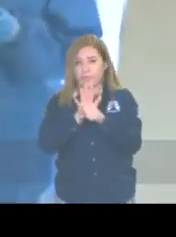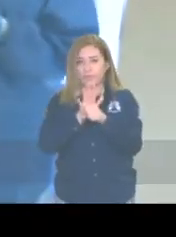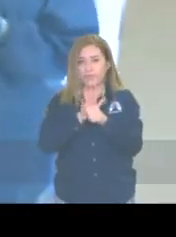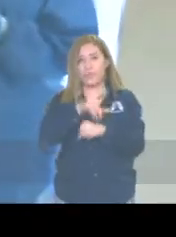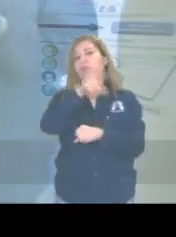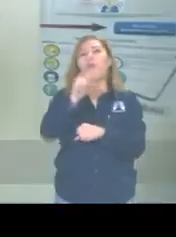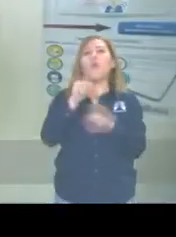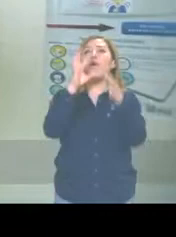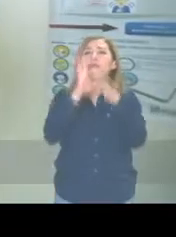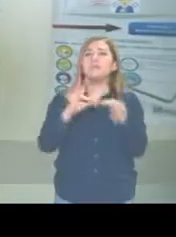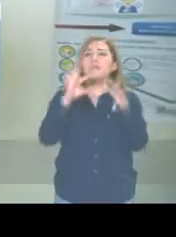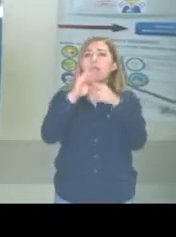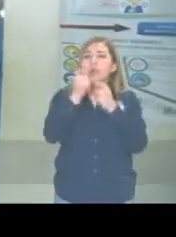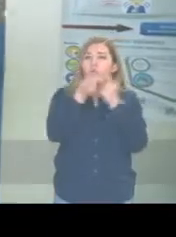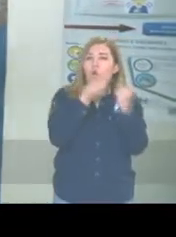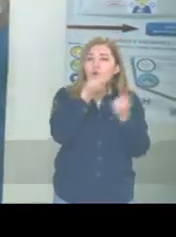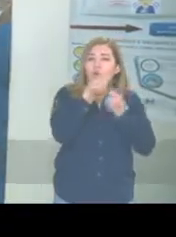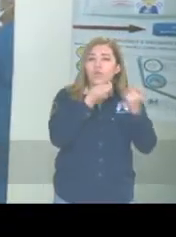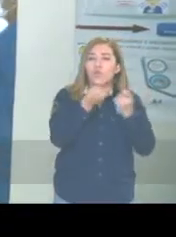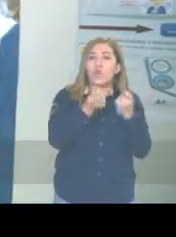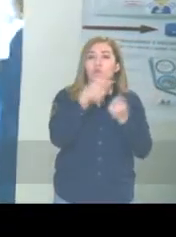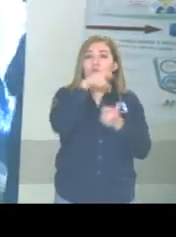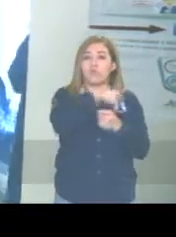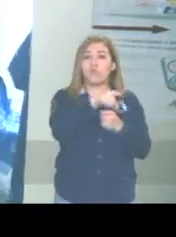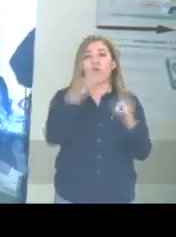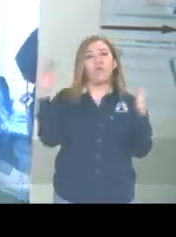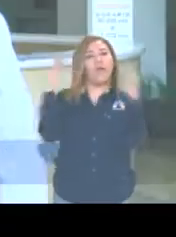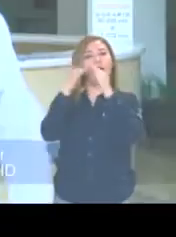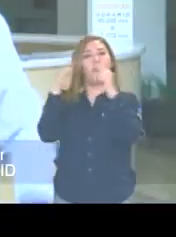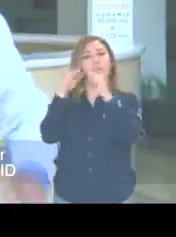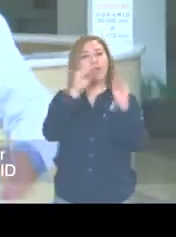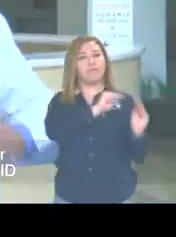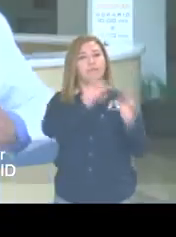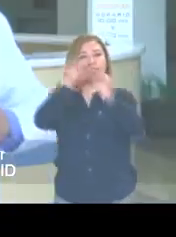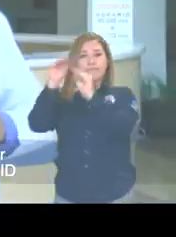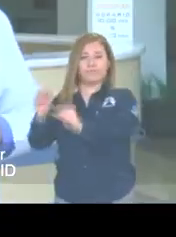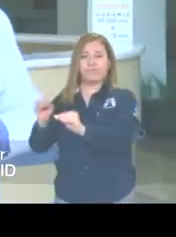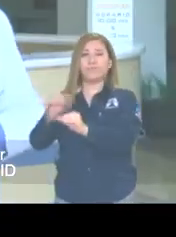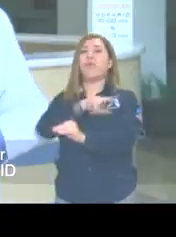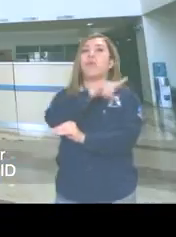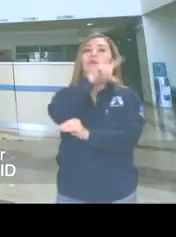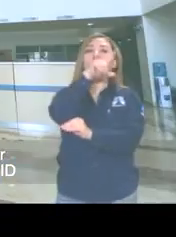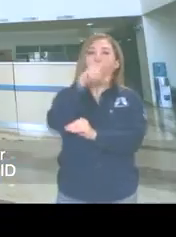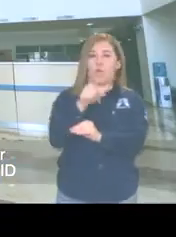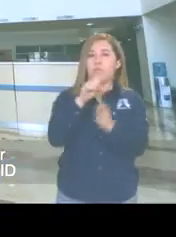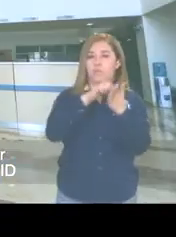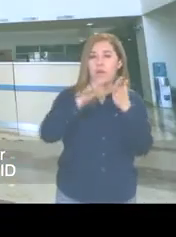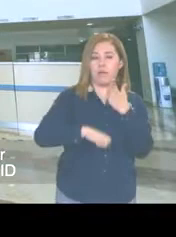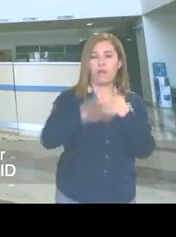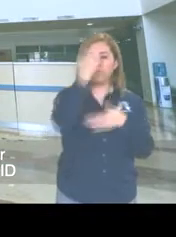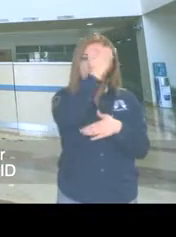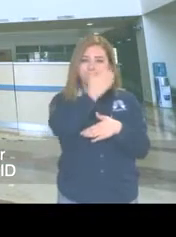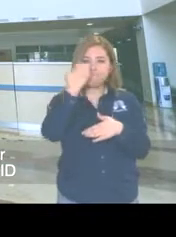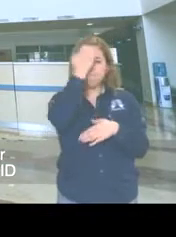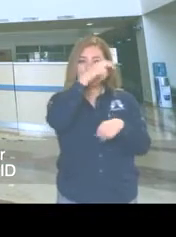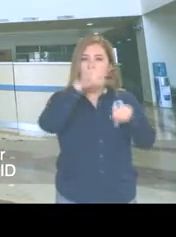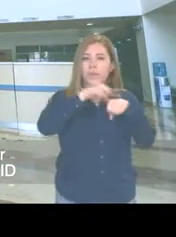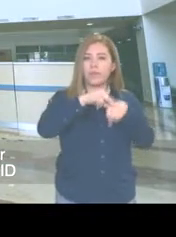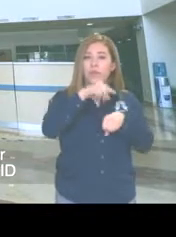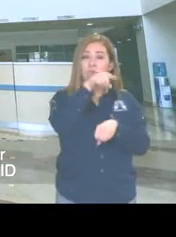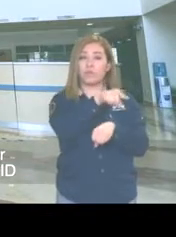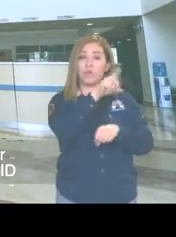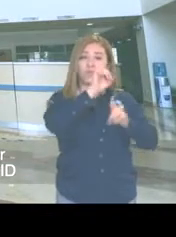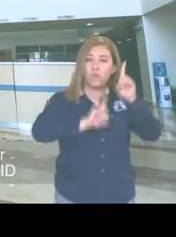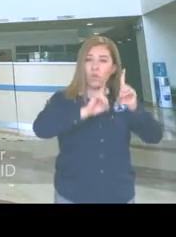caso se dará el manejo habitual y serás egresado a tu domicilio. Si después de la revisión médica resulta ser que se trata de un